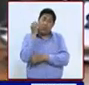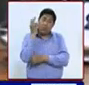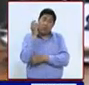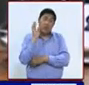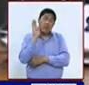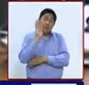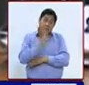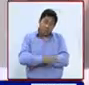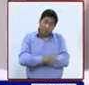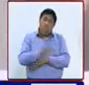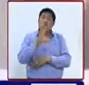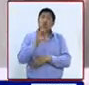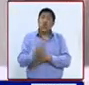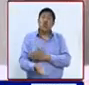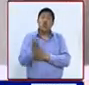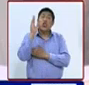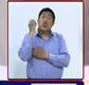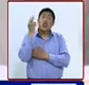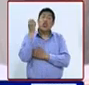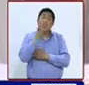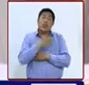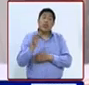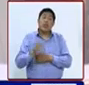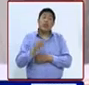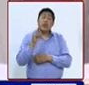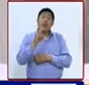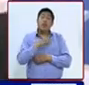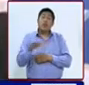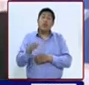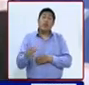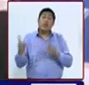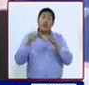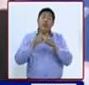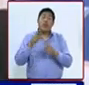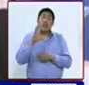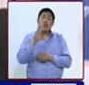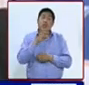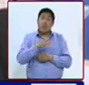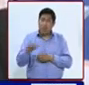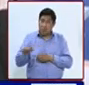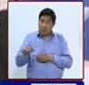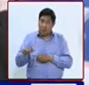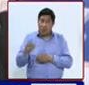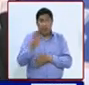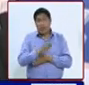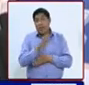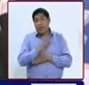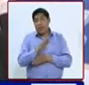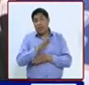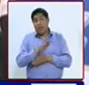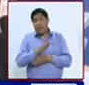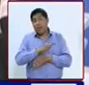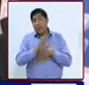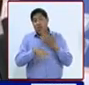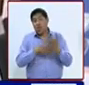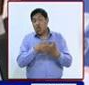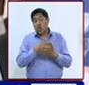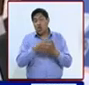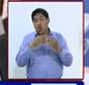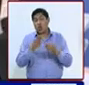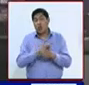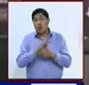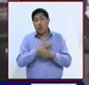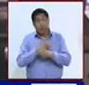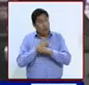viernes, de 8 a 12 en la mañana y de 14:30 a 18 horas con 30 minutos en la tarde, en todas las reparticiones del